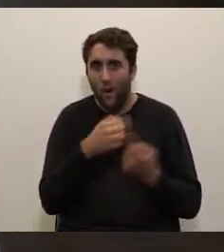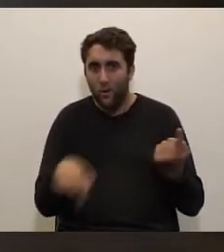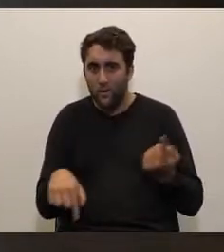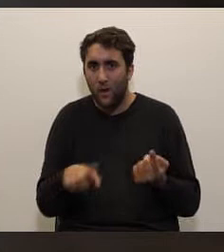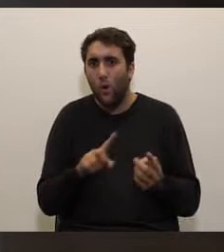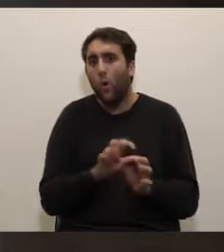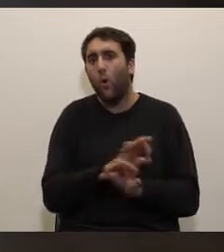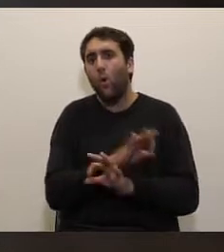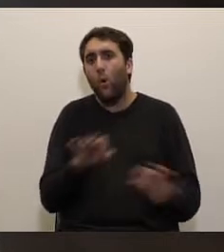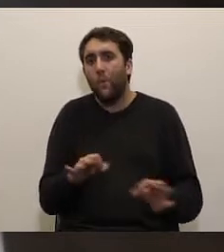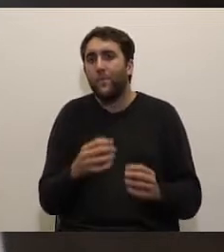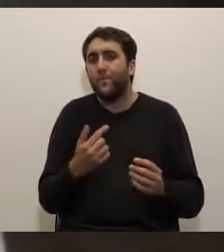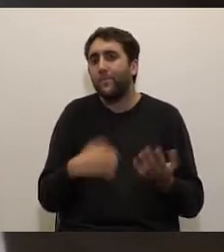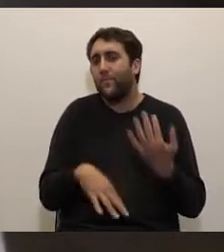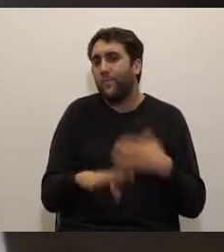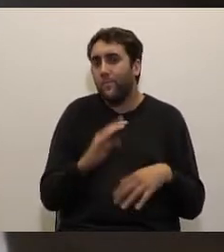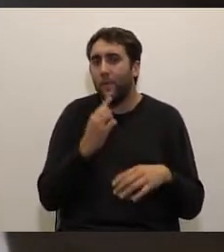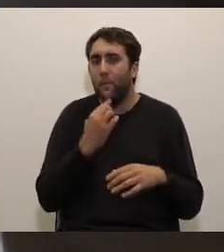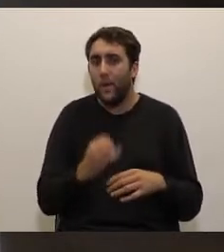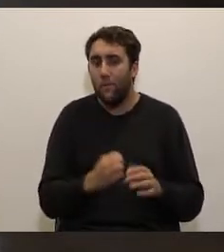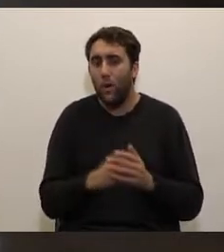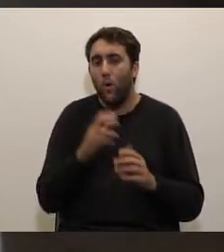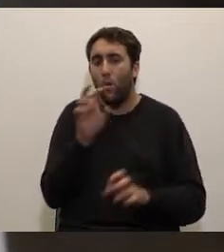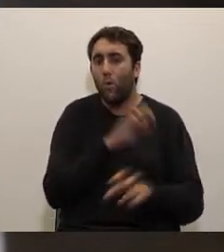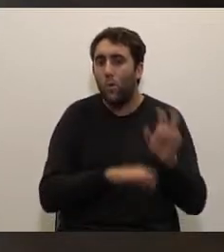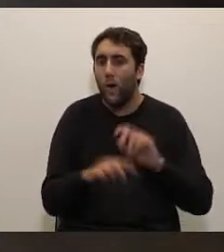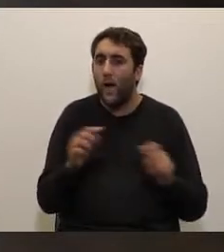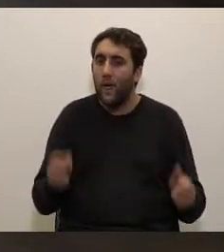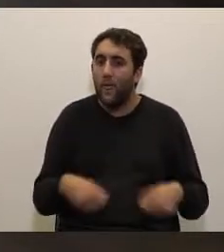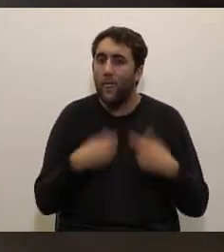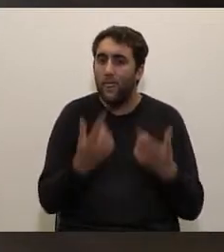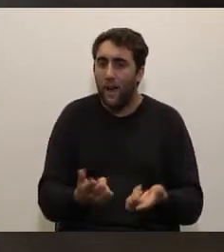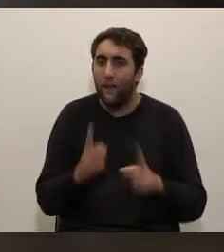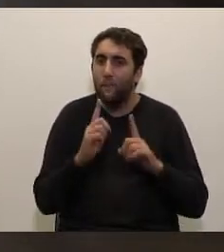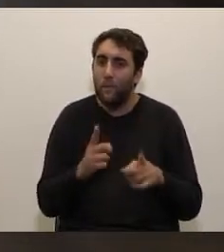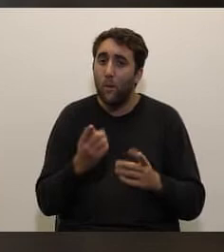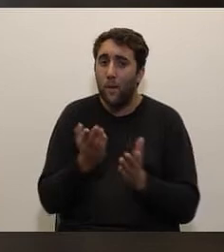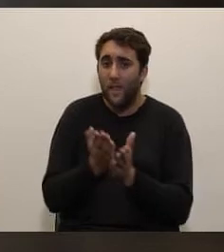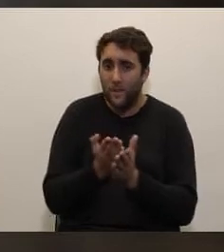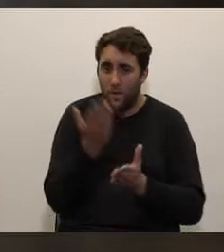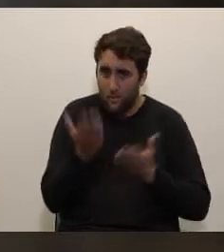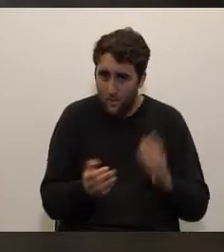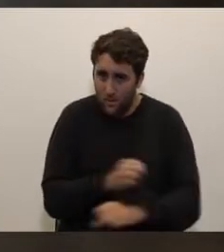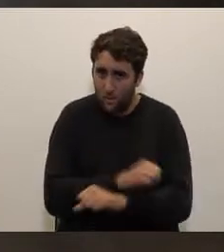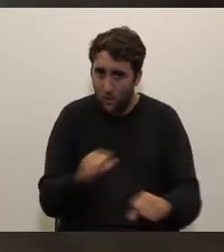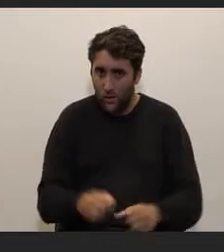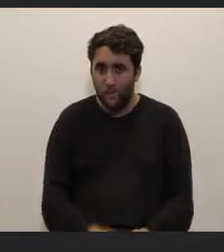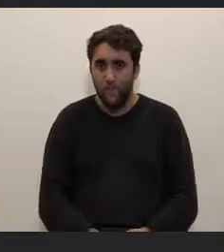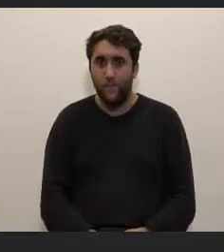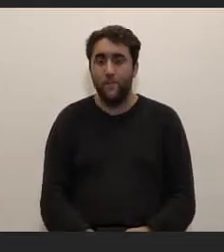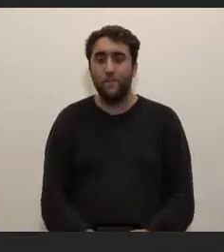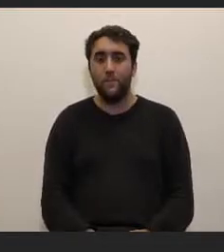más propositivo y busca, digamos, activar y ejercer esos derechos.